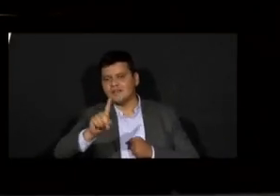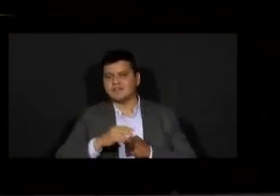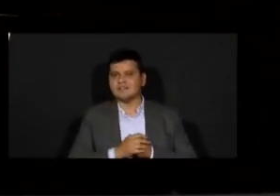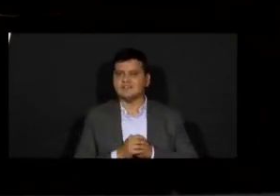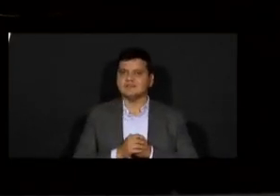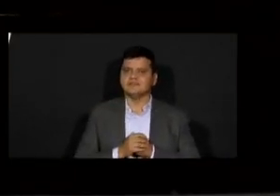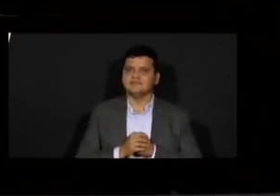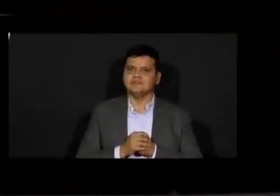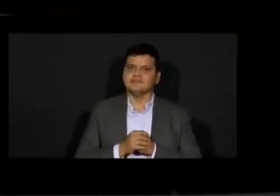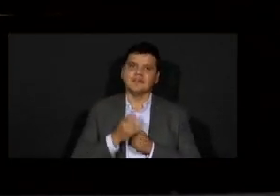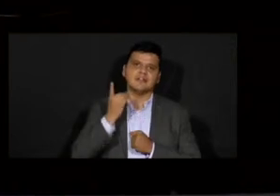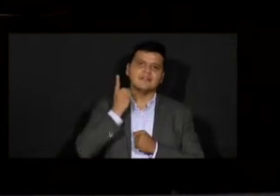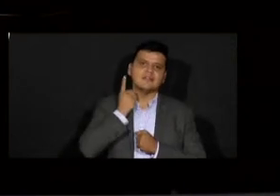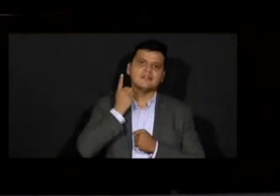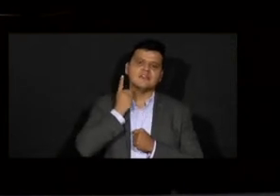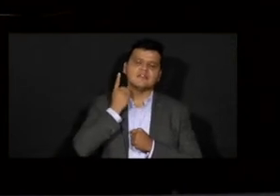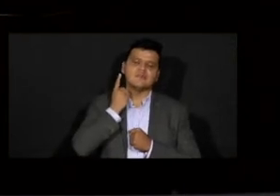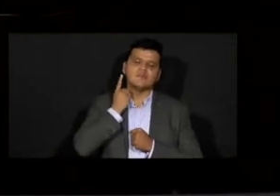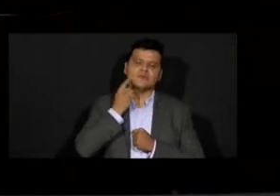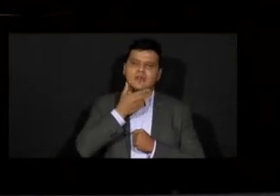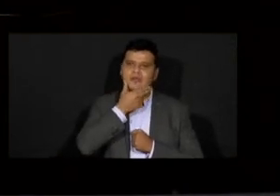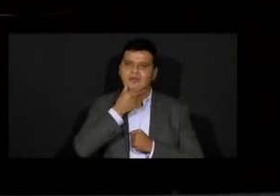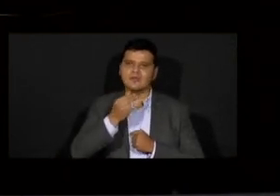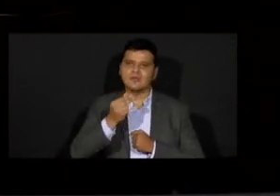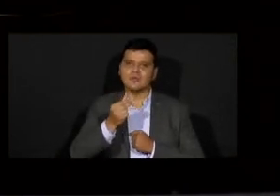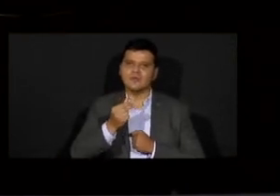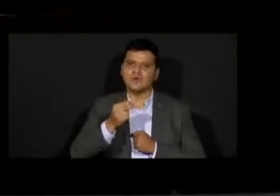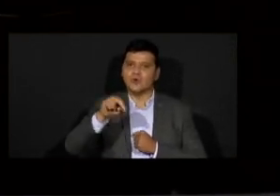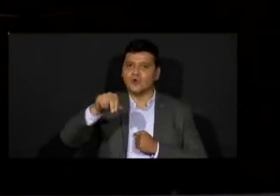Diputado Noel Chávez Velázquez.